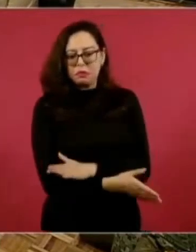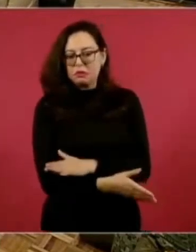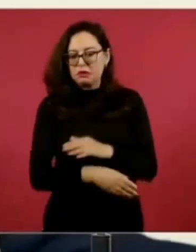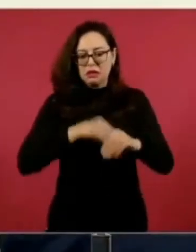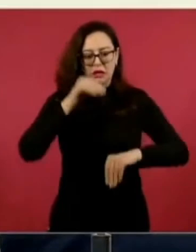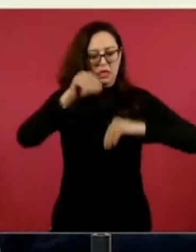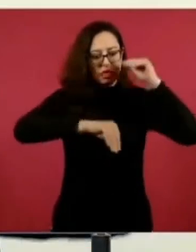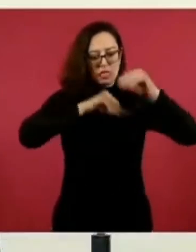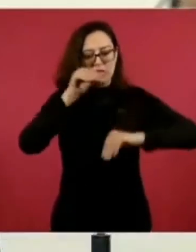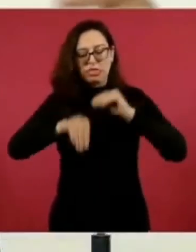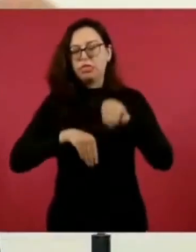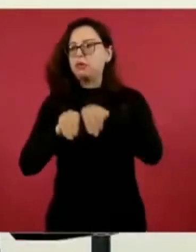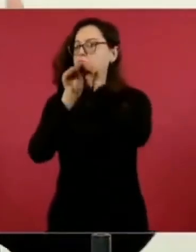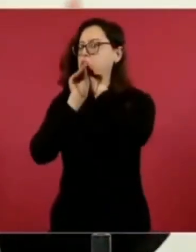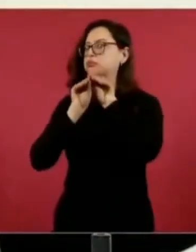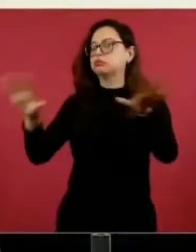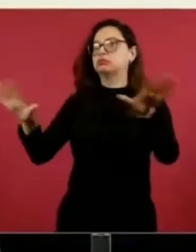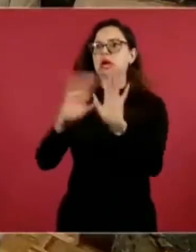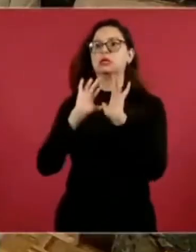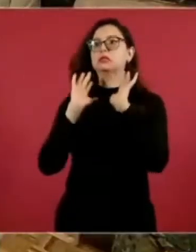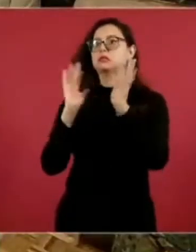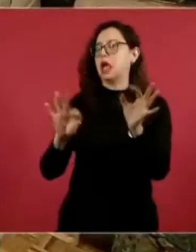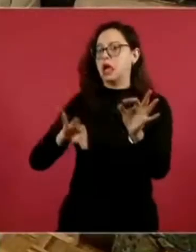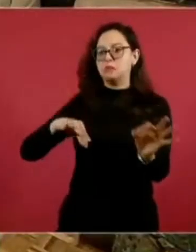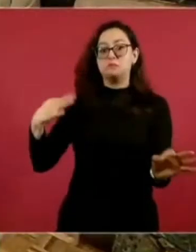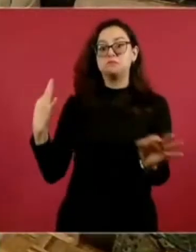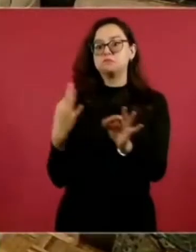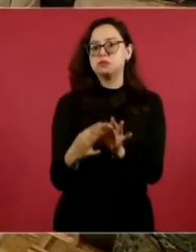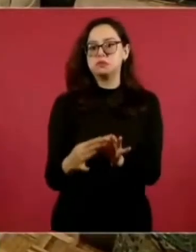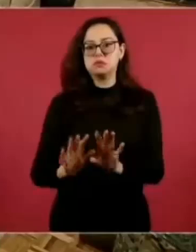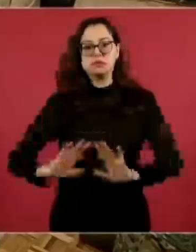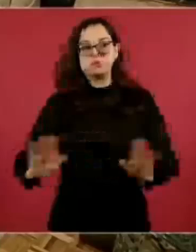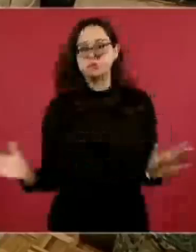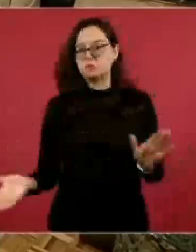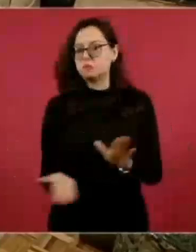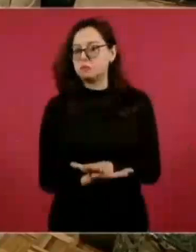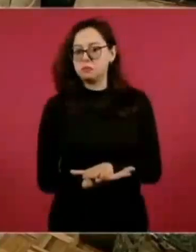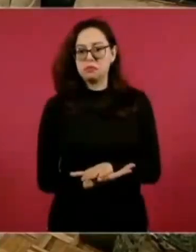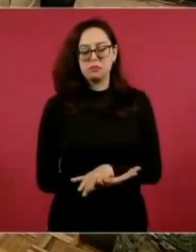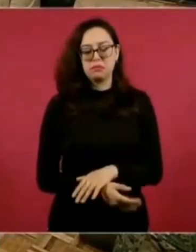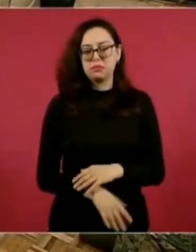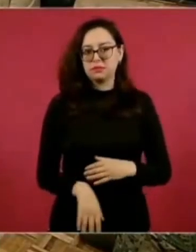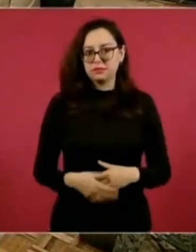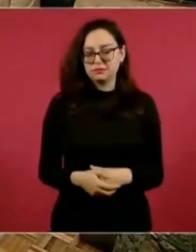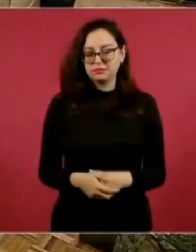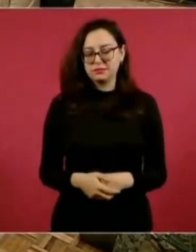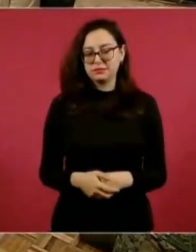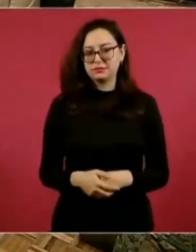que habían concentrado a los jóvenes